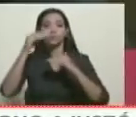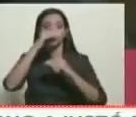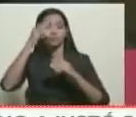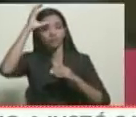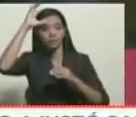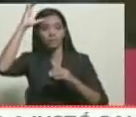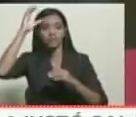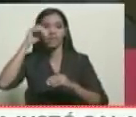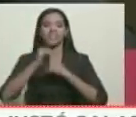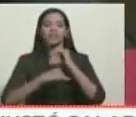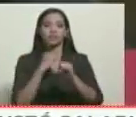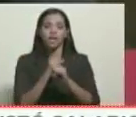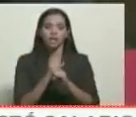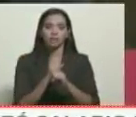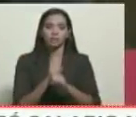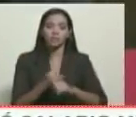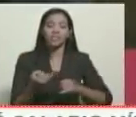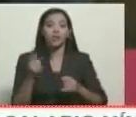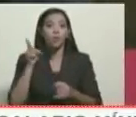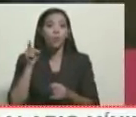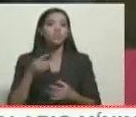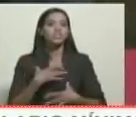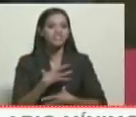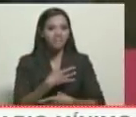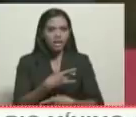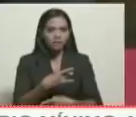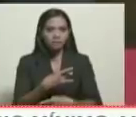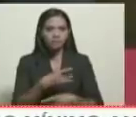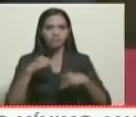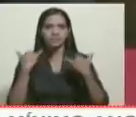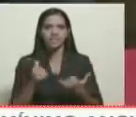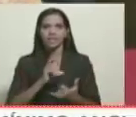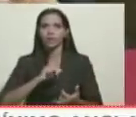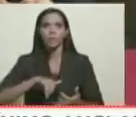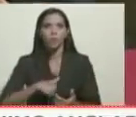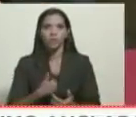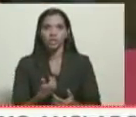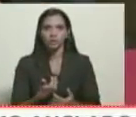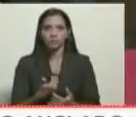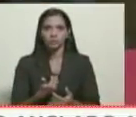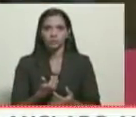extranjera y que, como ellos desean, ya que no han podido,